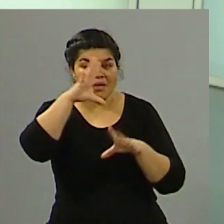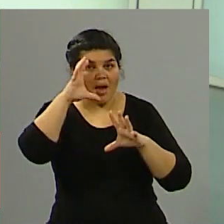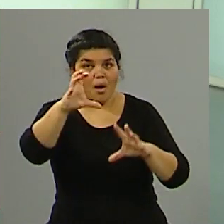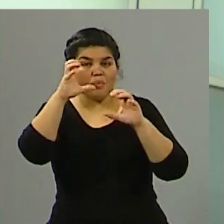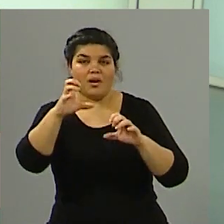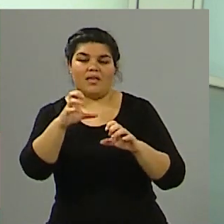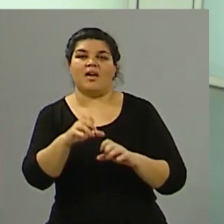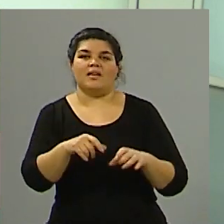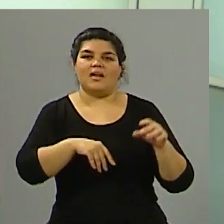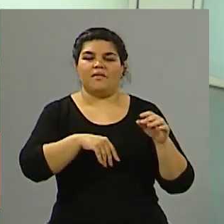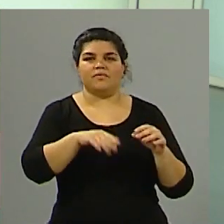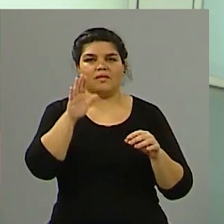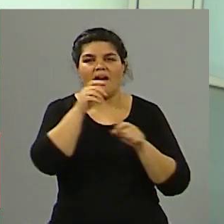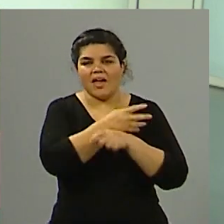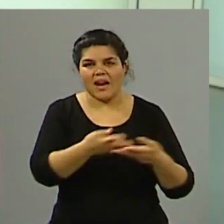redes y en